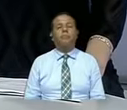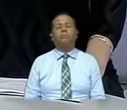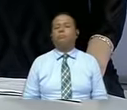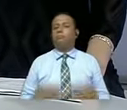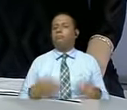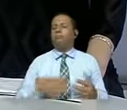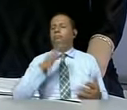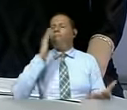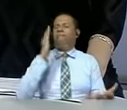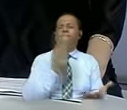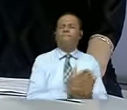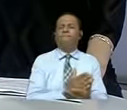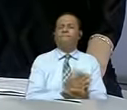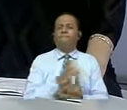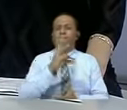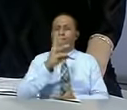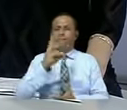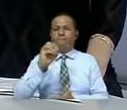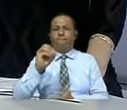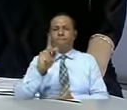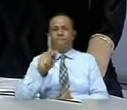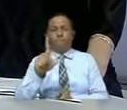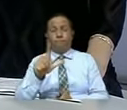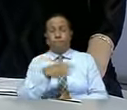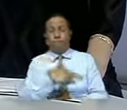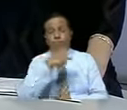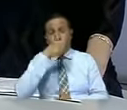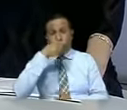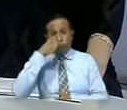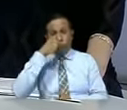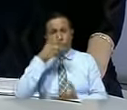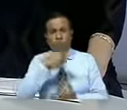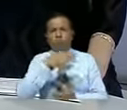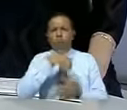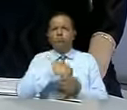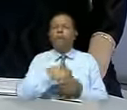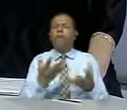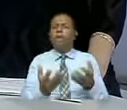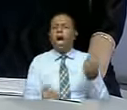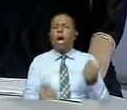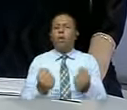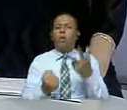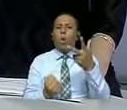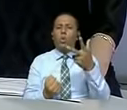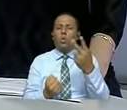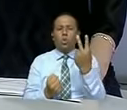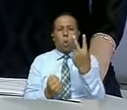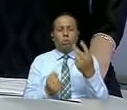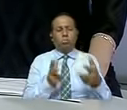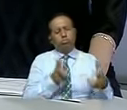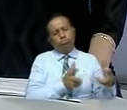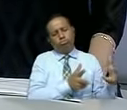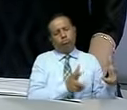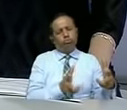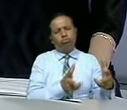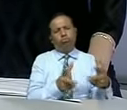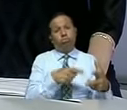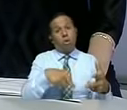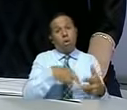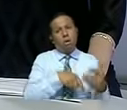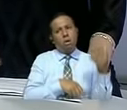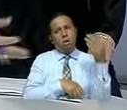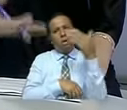Decomisan más de 600 kilos de cocaína que eran transportados en 2 vehículos en Pastaza. Al parecer, la droga tenía como destino las provincias de